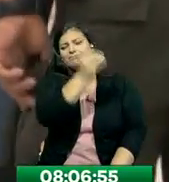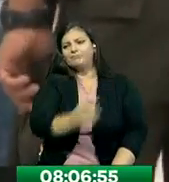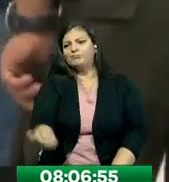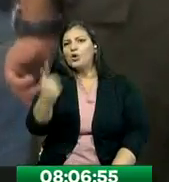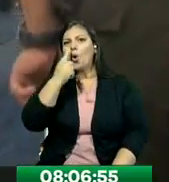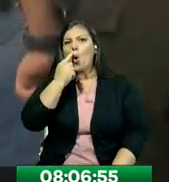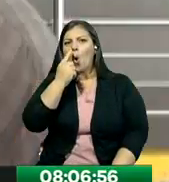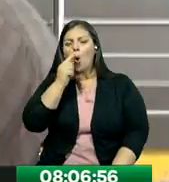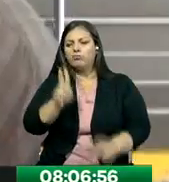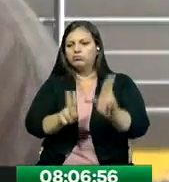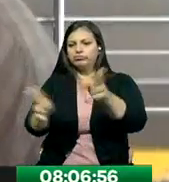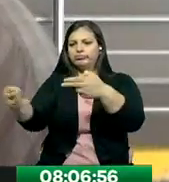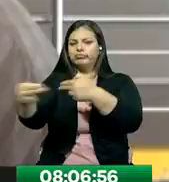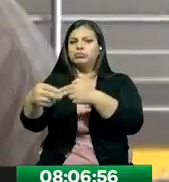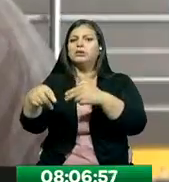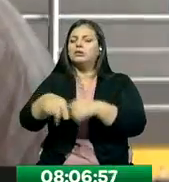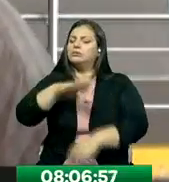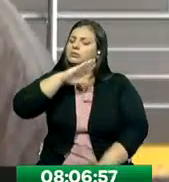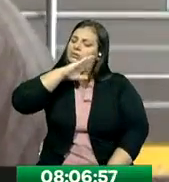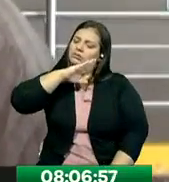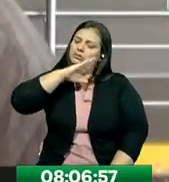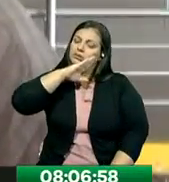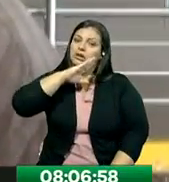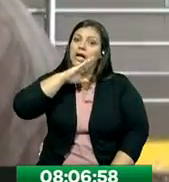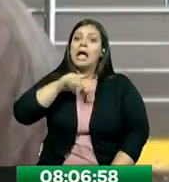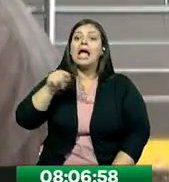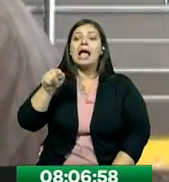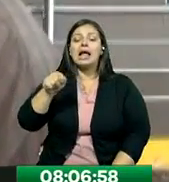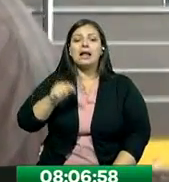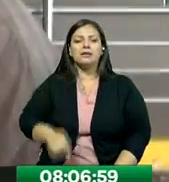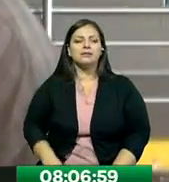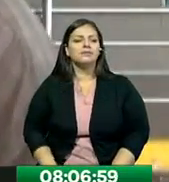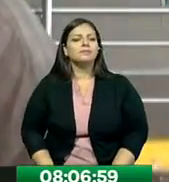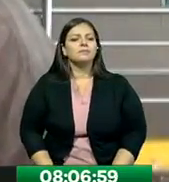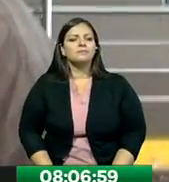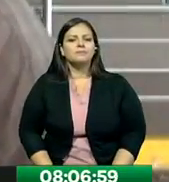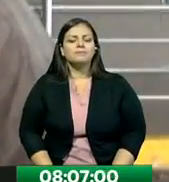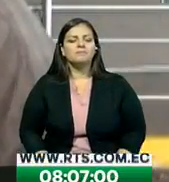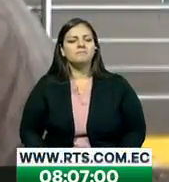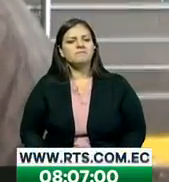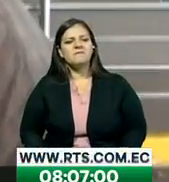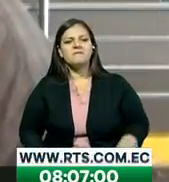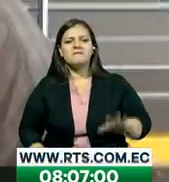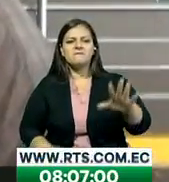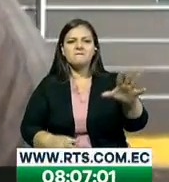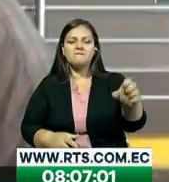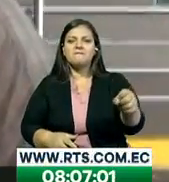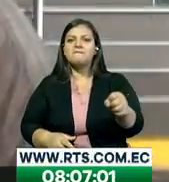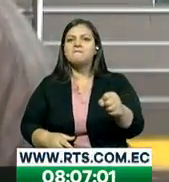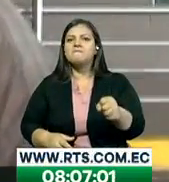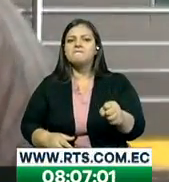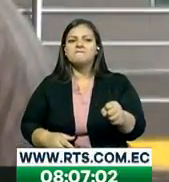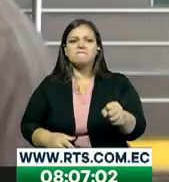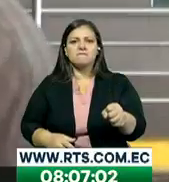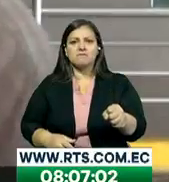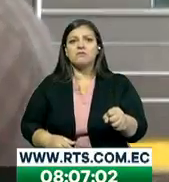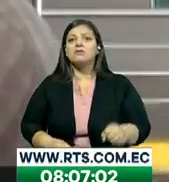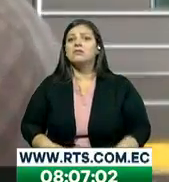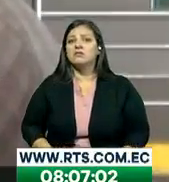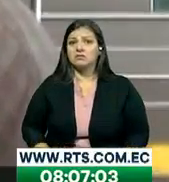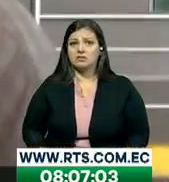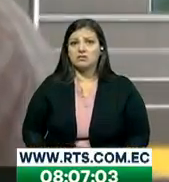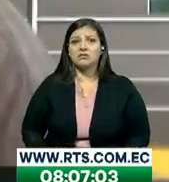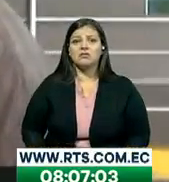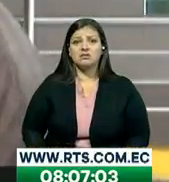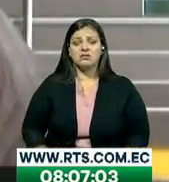hotel en que trabajaba. En el celular se lo han robado, y le, como ella tenía las llaves de la recepción, le quitan las llaves y